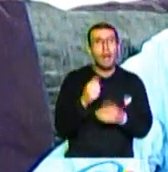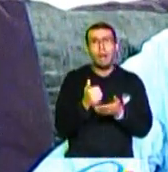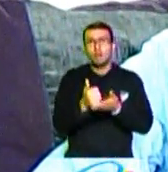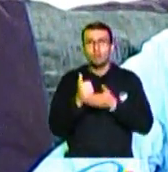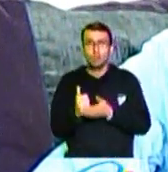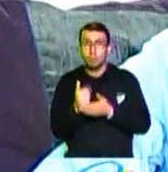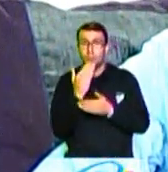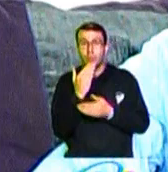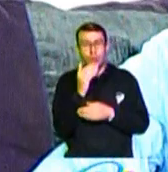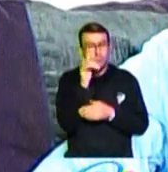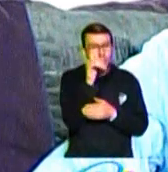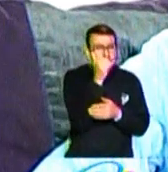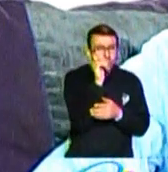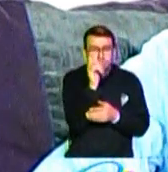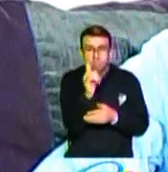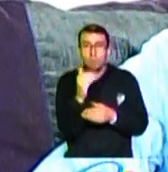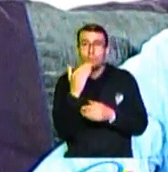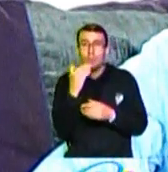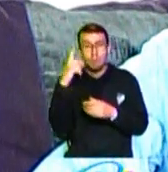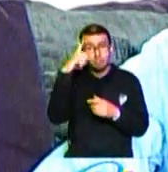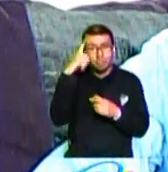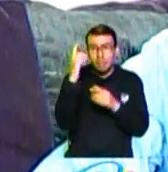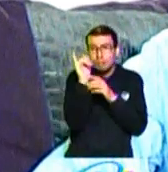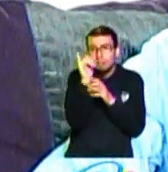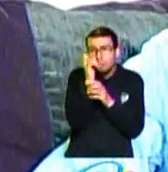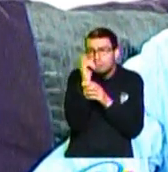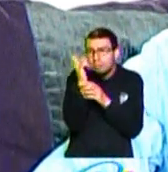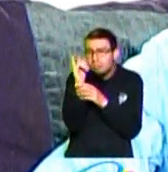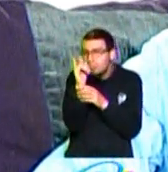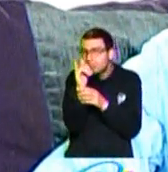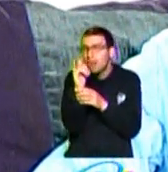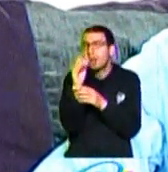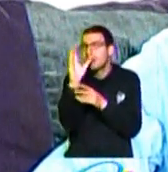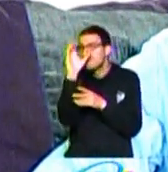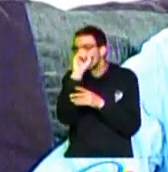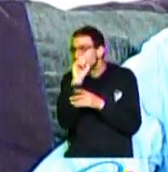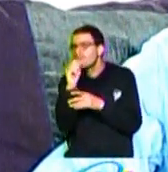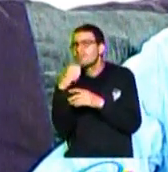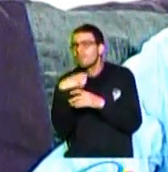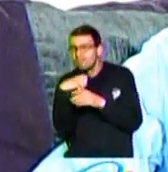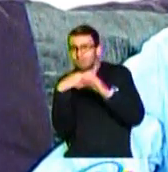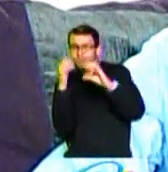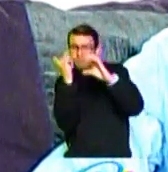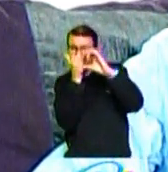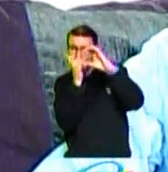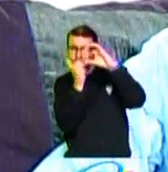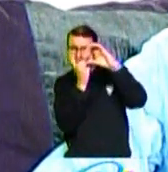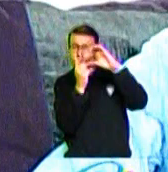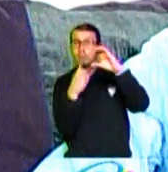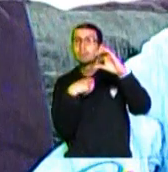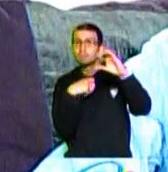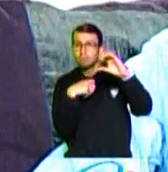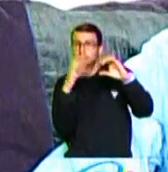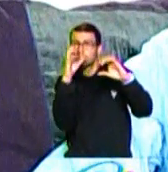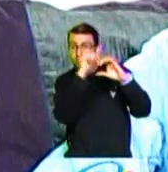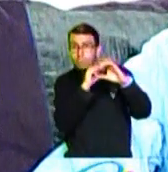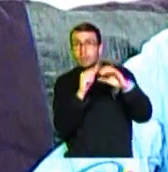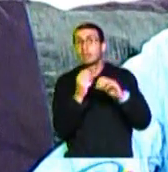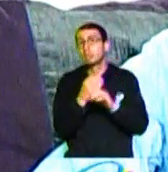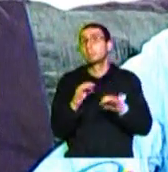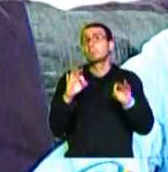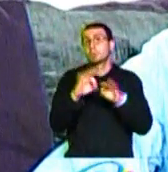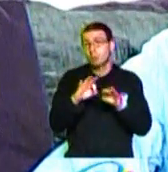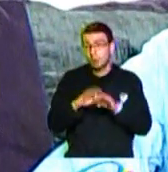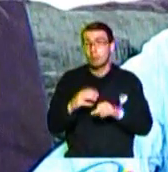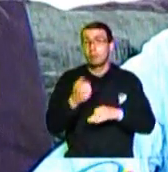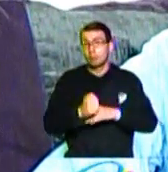lo que tanto insisto yo como complemento a la citología, y complemento también a la ecografía transvaginal